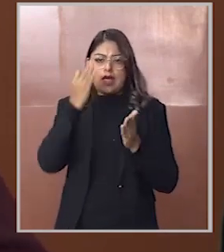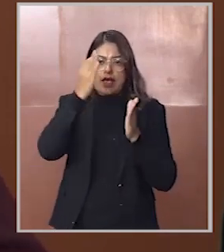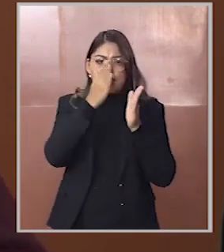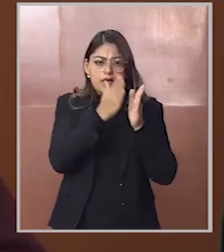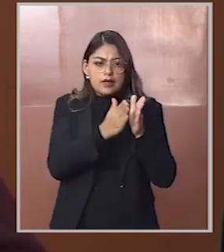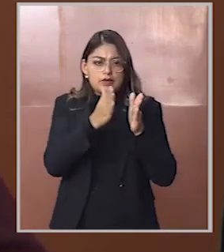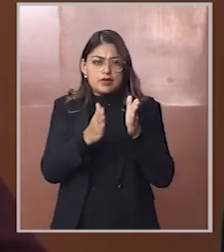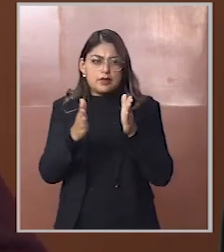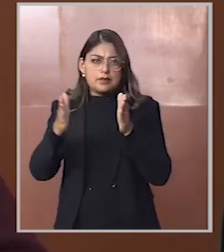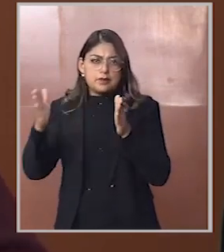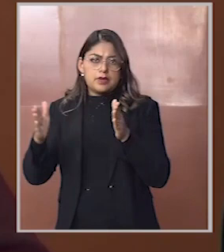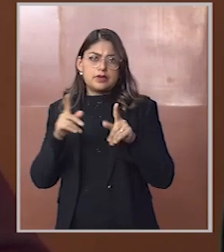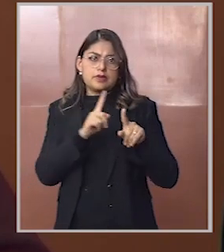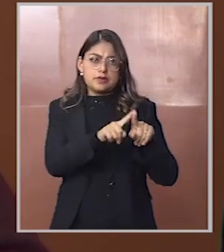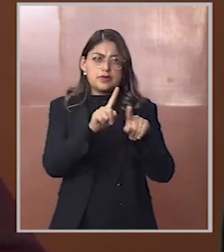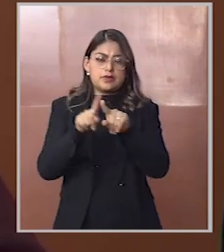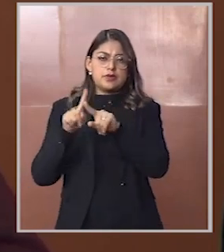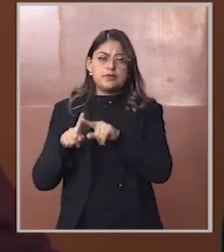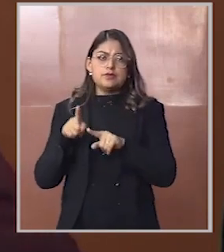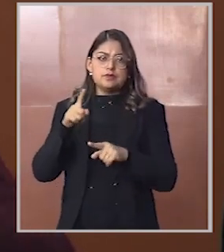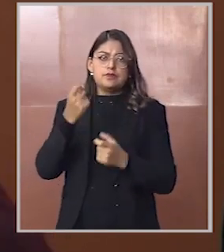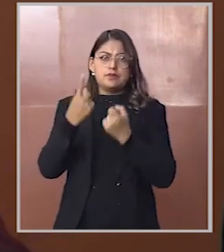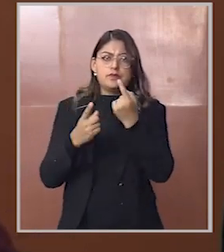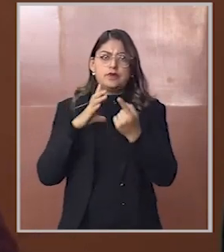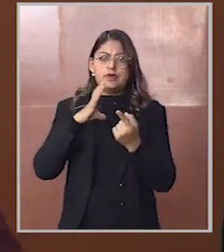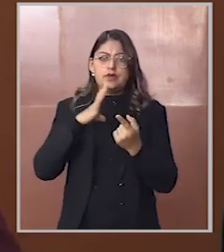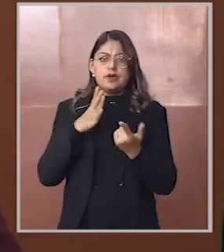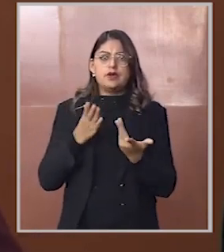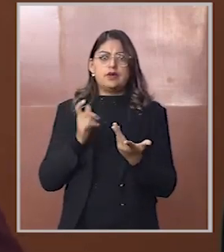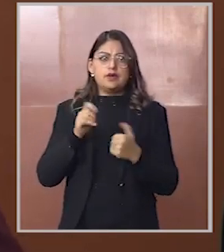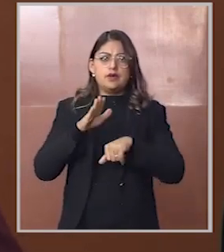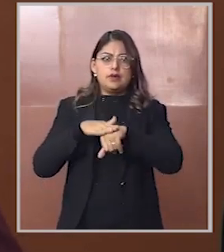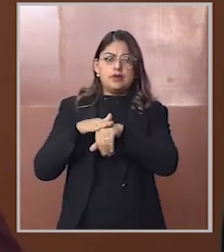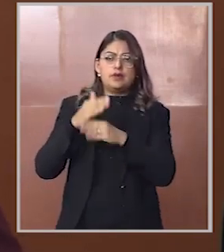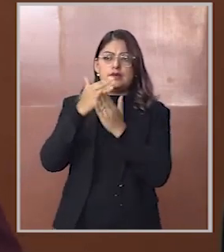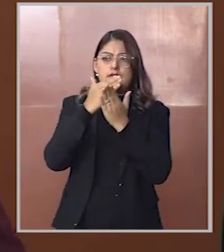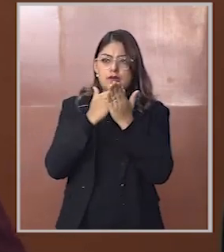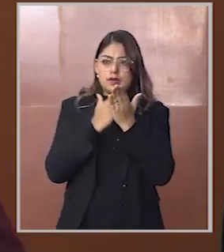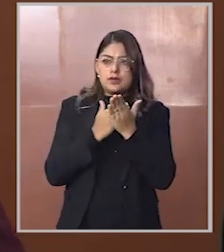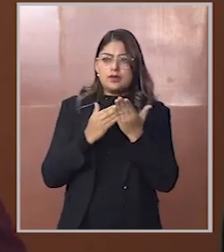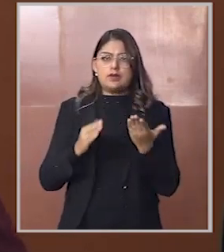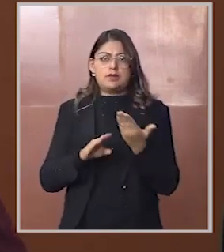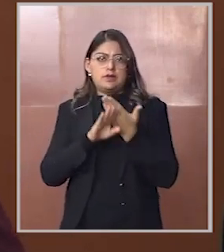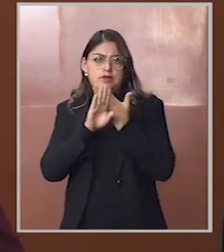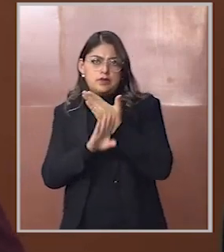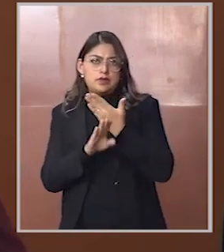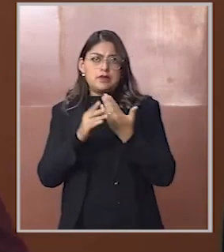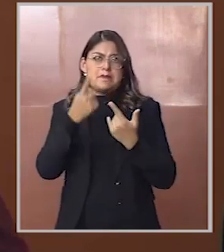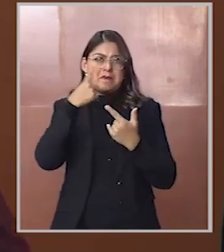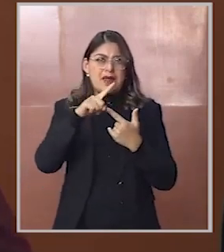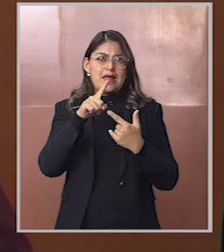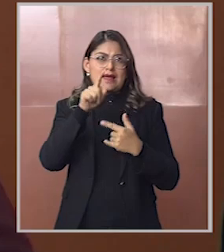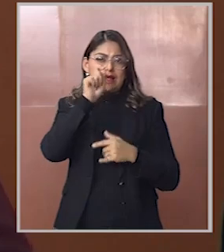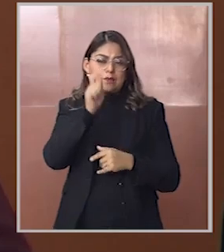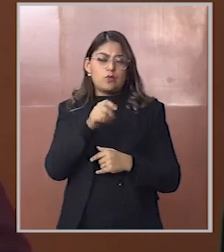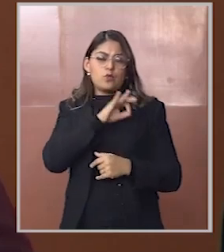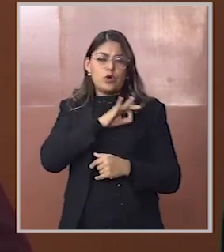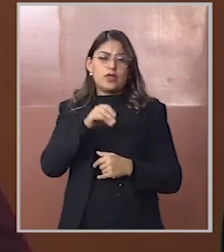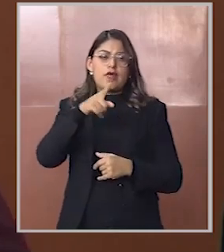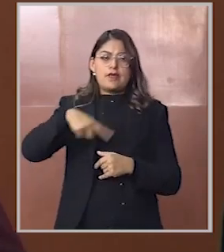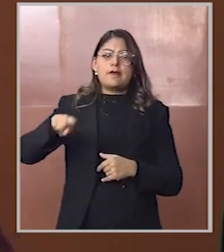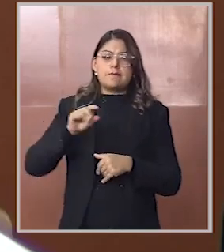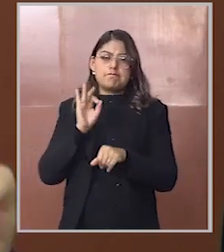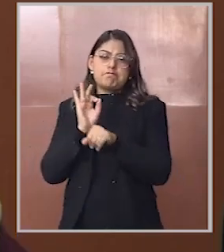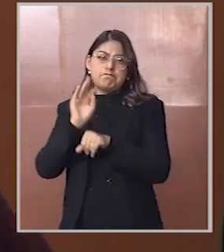diversas etapas procesales en algunas ya se han otorgado medidas precautorias para satisfacer el acceso a dichos servicios